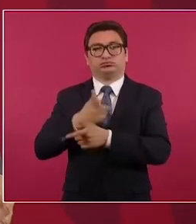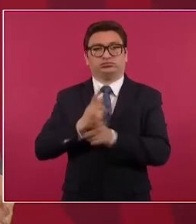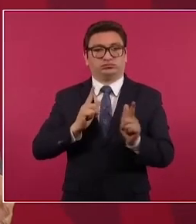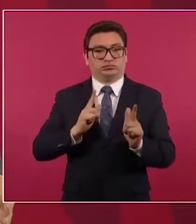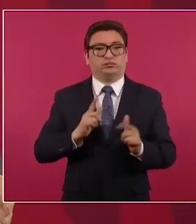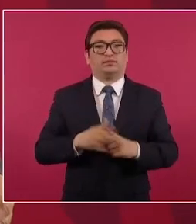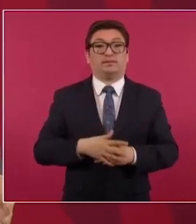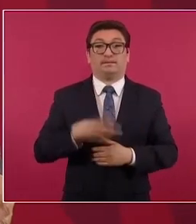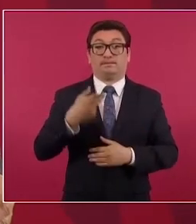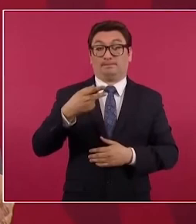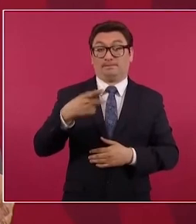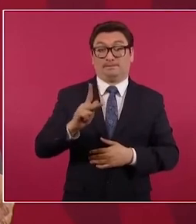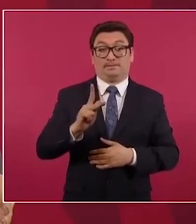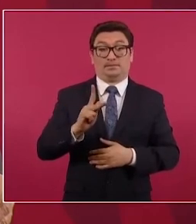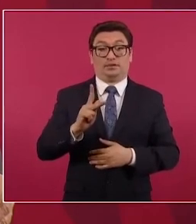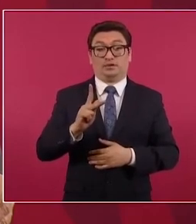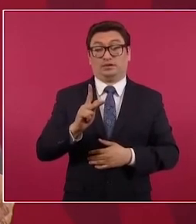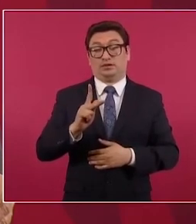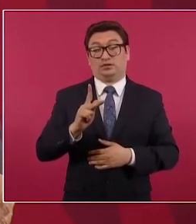pero no puede